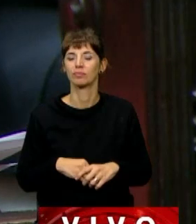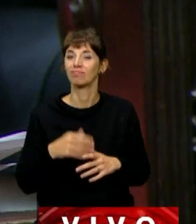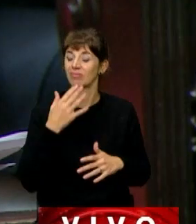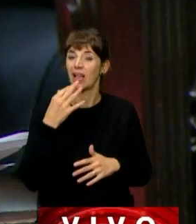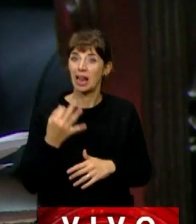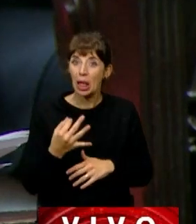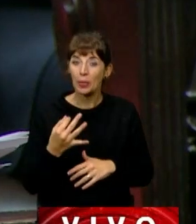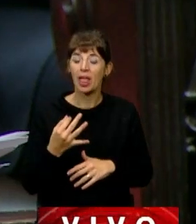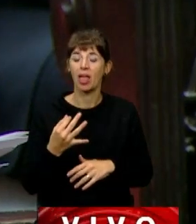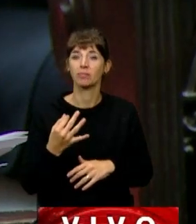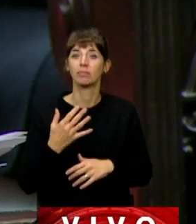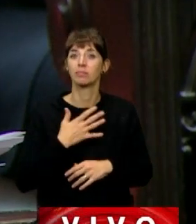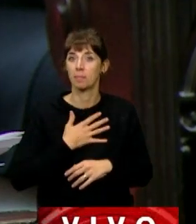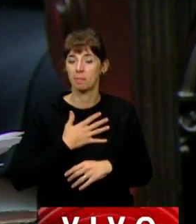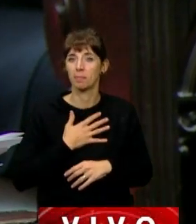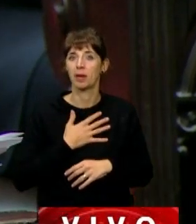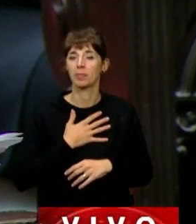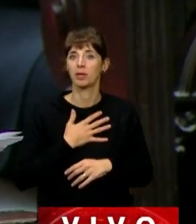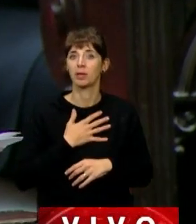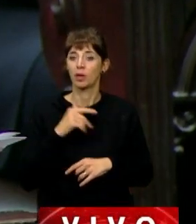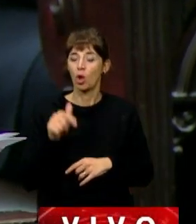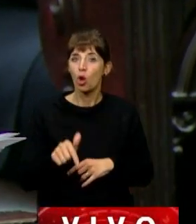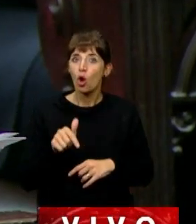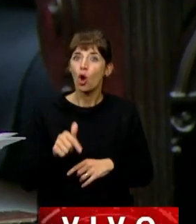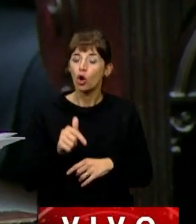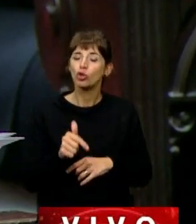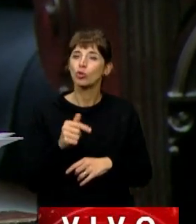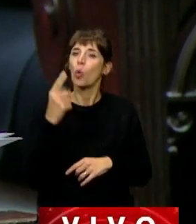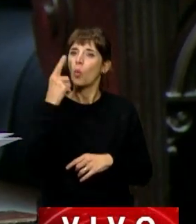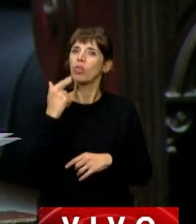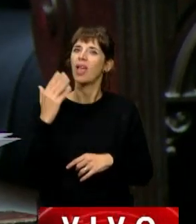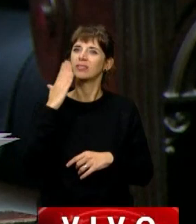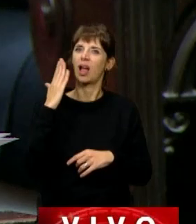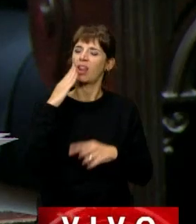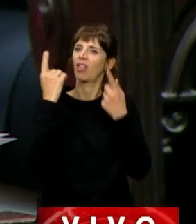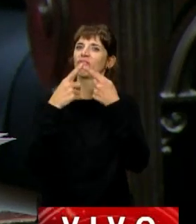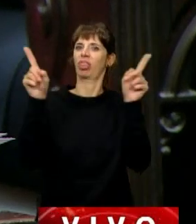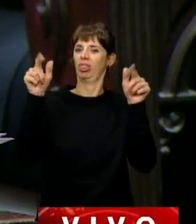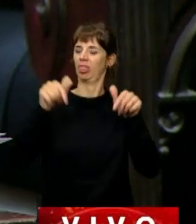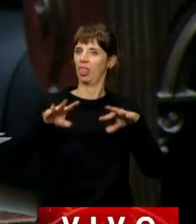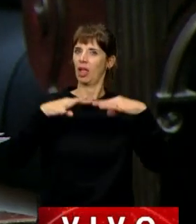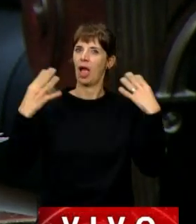para mí hoy es una tarde distinta de la Cámara de Diputados.